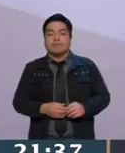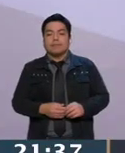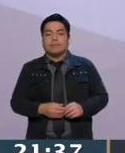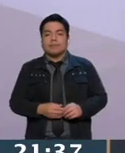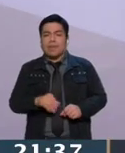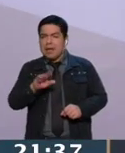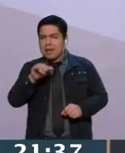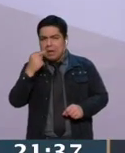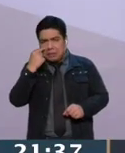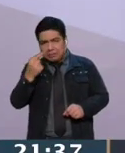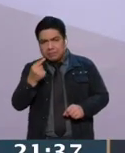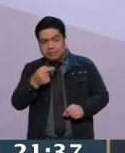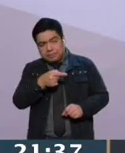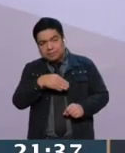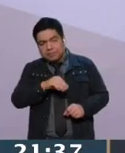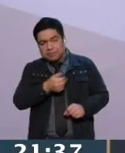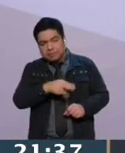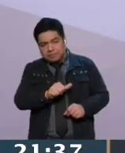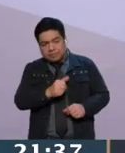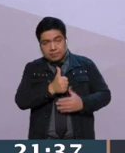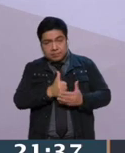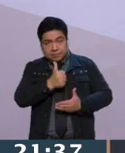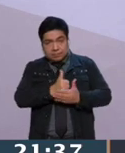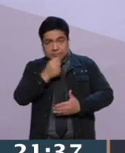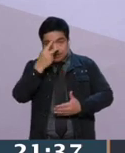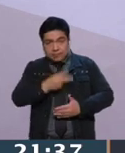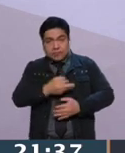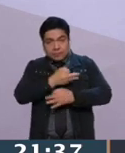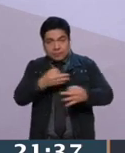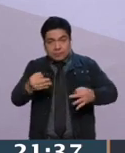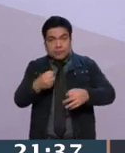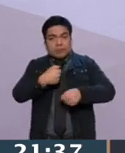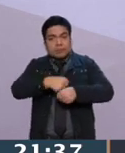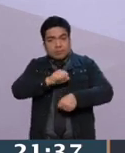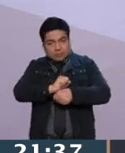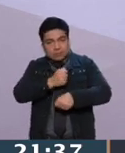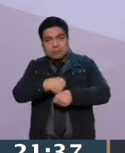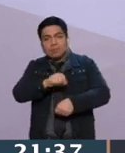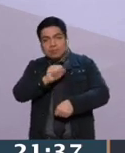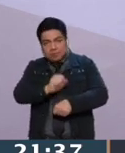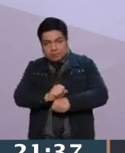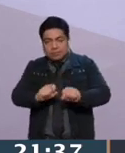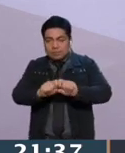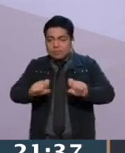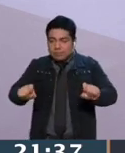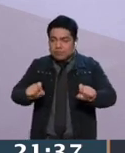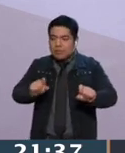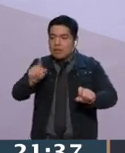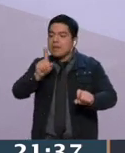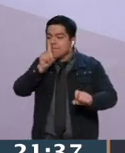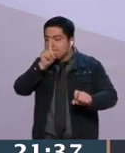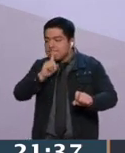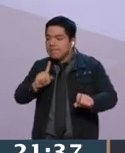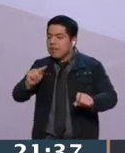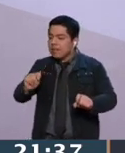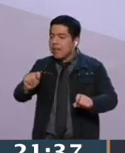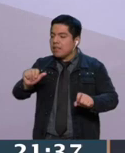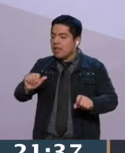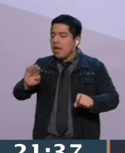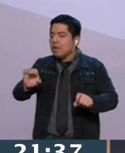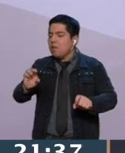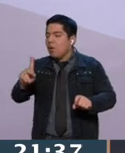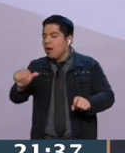Y le cuento que la dirigencia de Morena en la Ciudad de México anunció que cada semana presentará la sección Las Mentiras de Taboada, un ejercicio con el